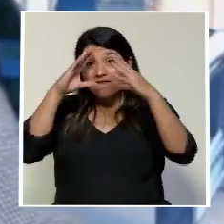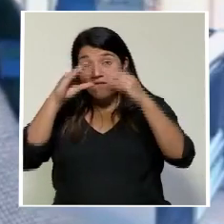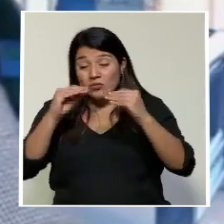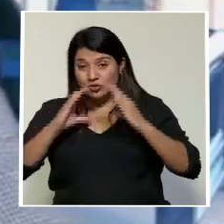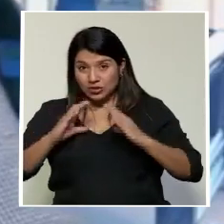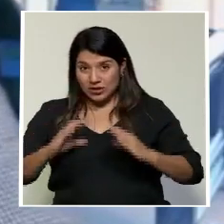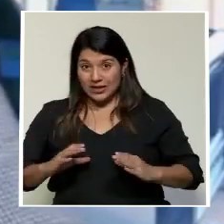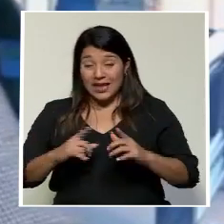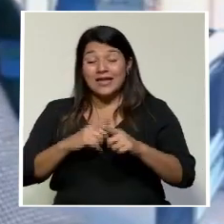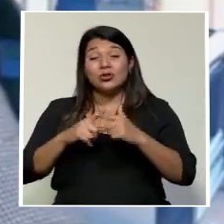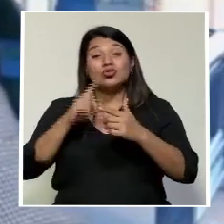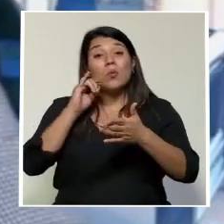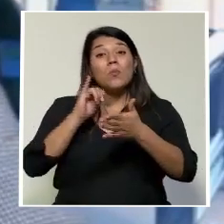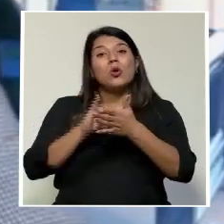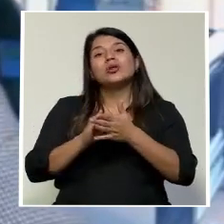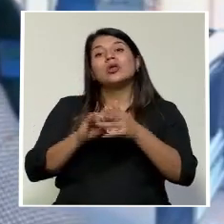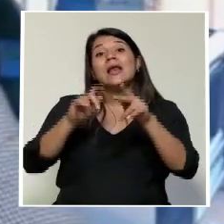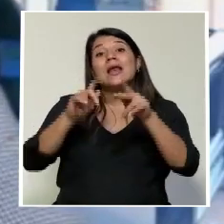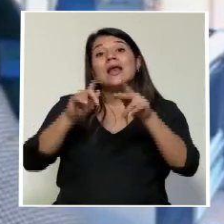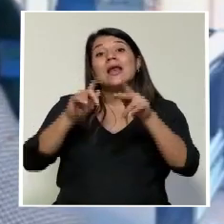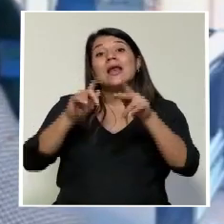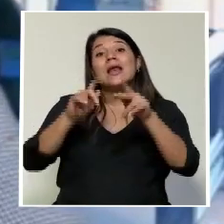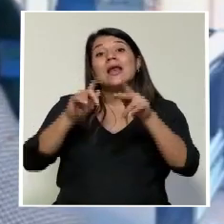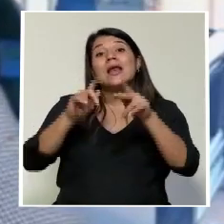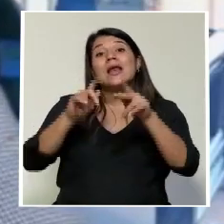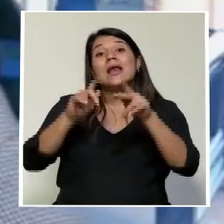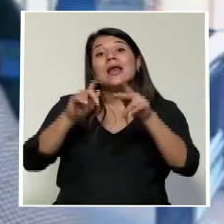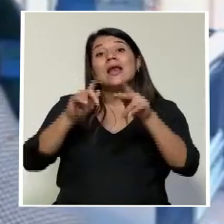eso los proveedores de nube tienen